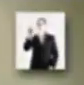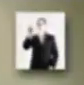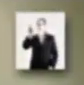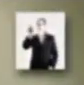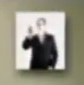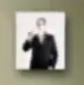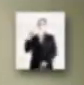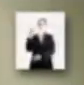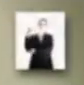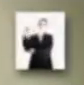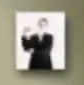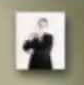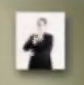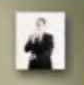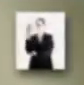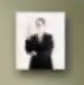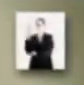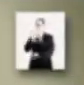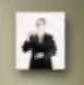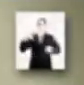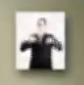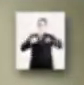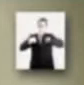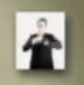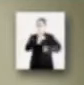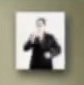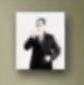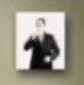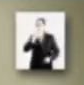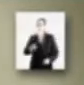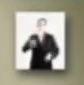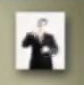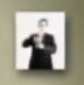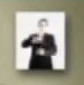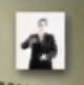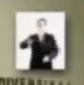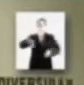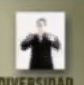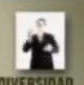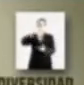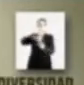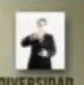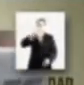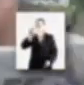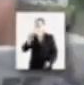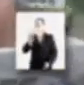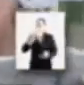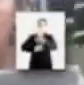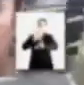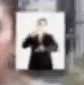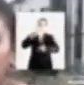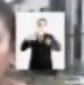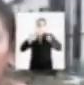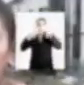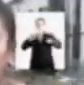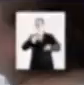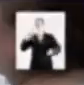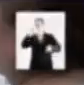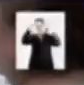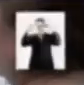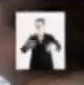oscuros, difíciles, o para decirlo en los términos que hemos estado conversando, hemos superado como